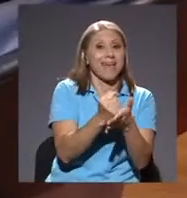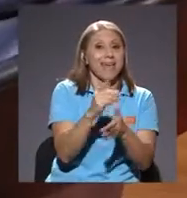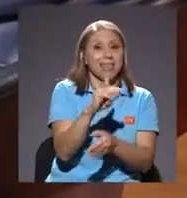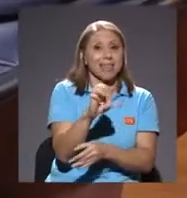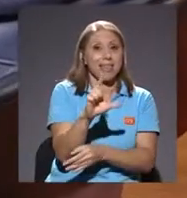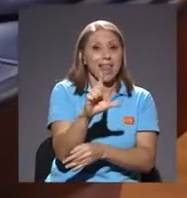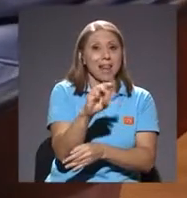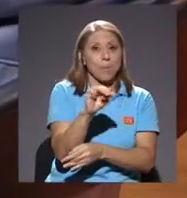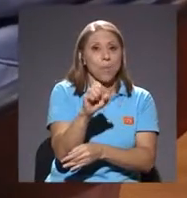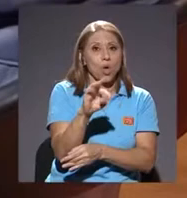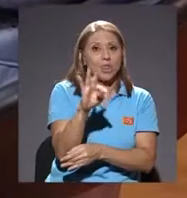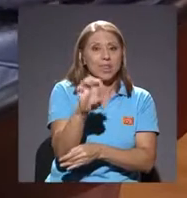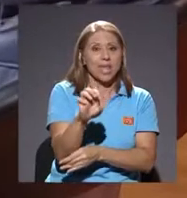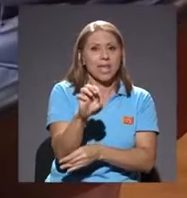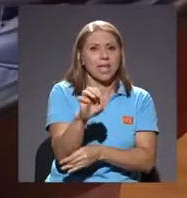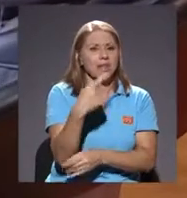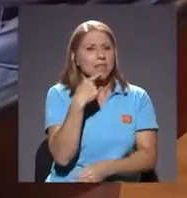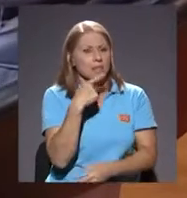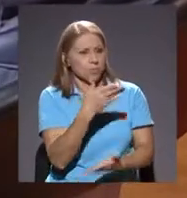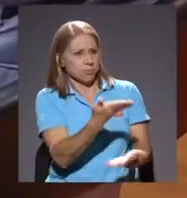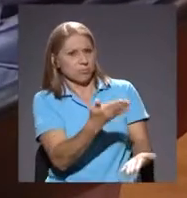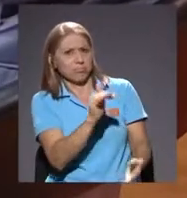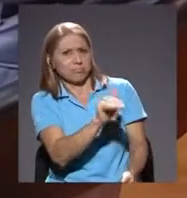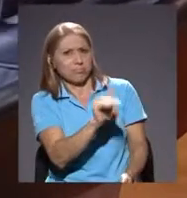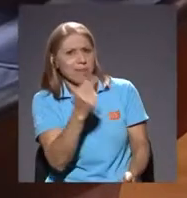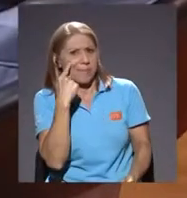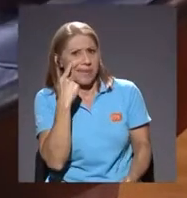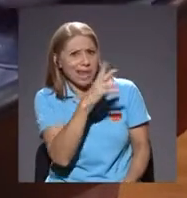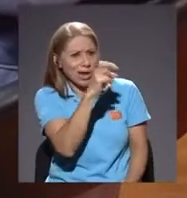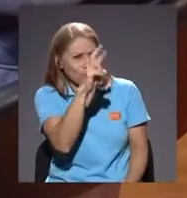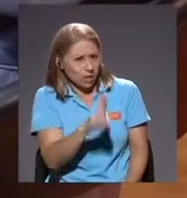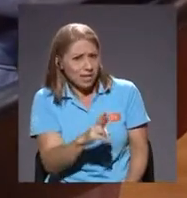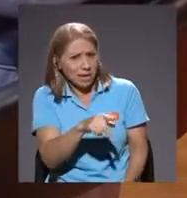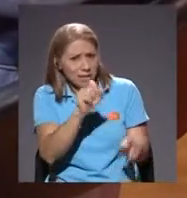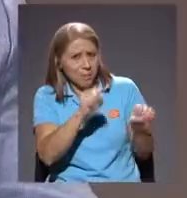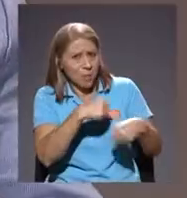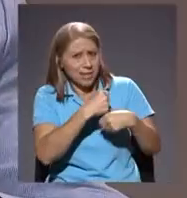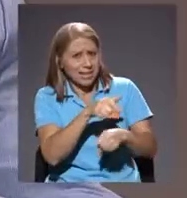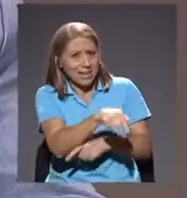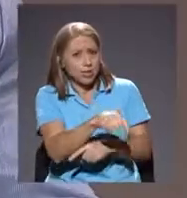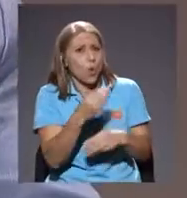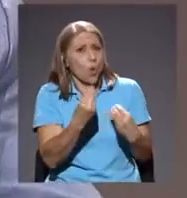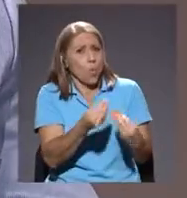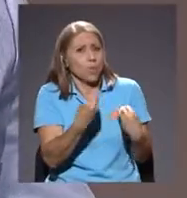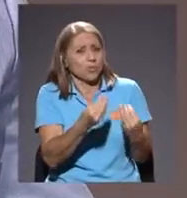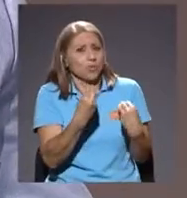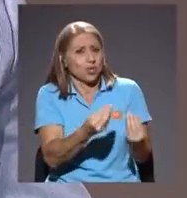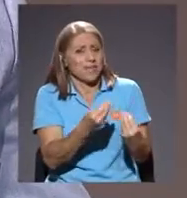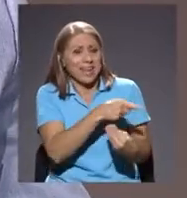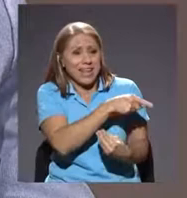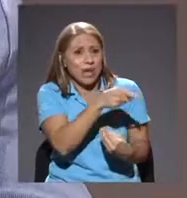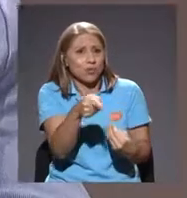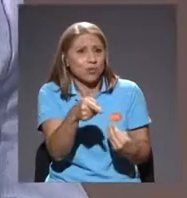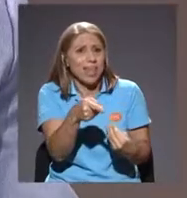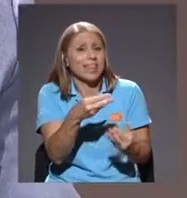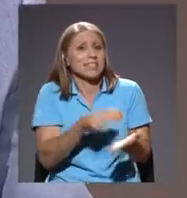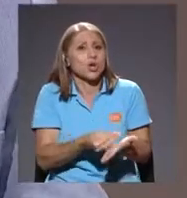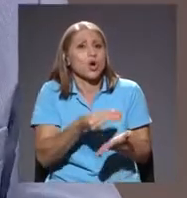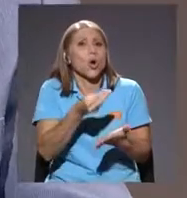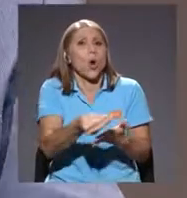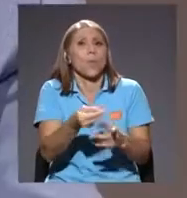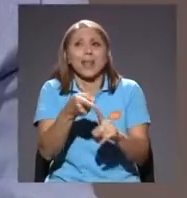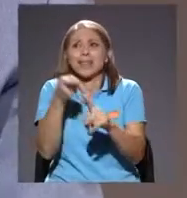que ustedes importen de eeuu de costa rica hasta usted causa unidos a costa